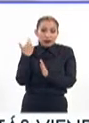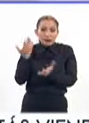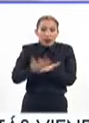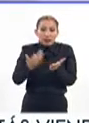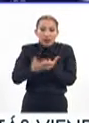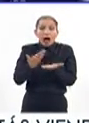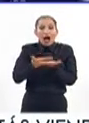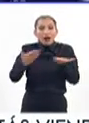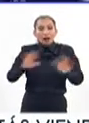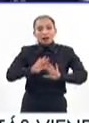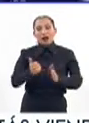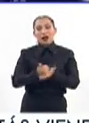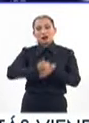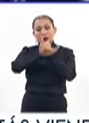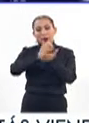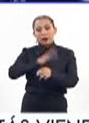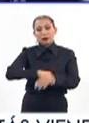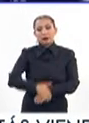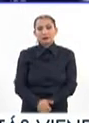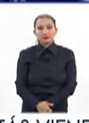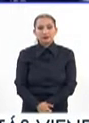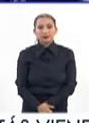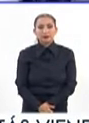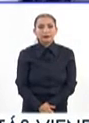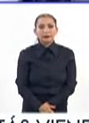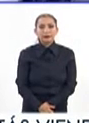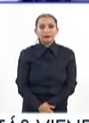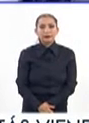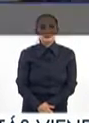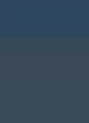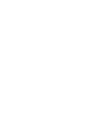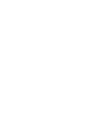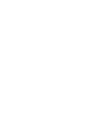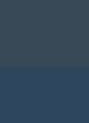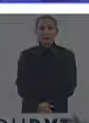y que esto nos va a complementar.